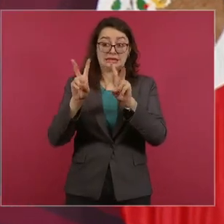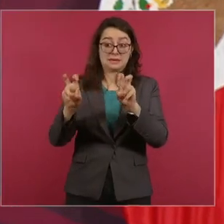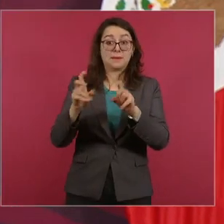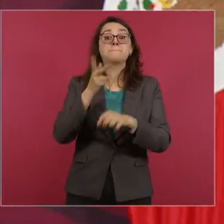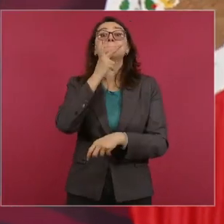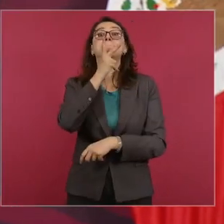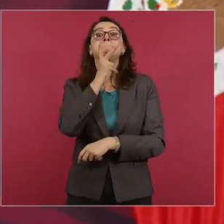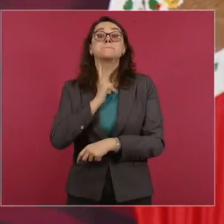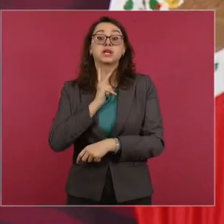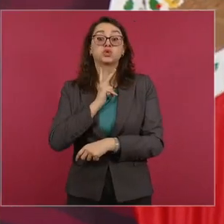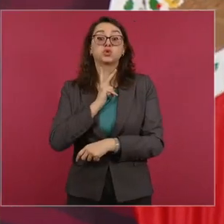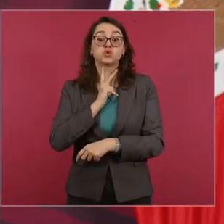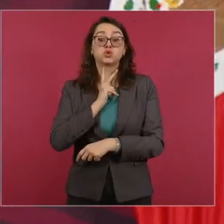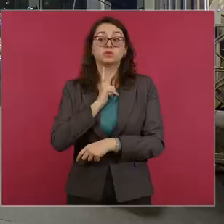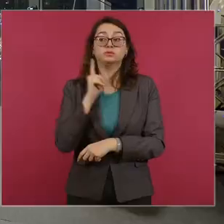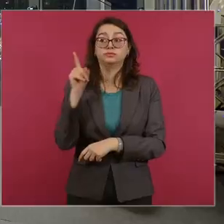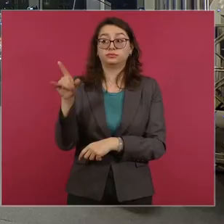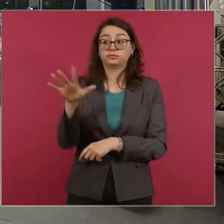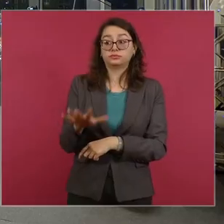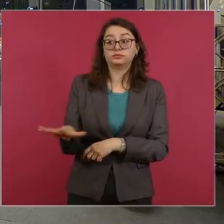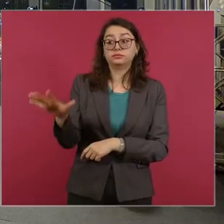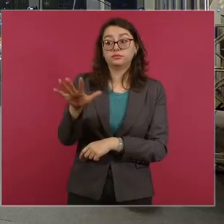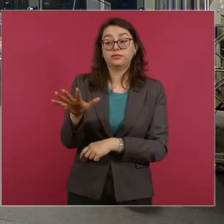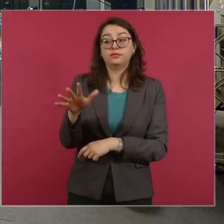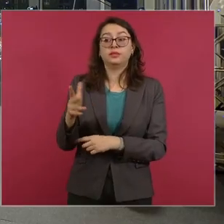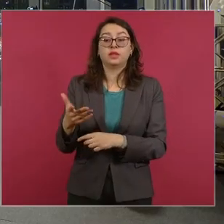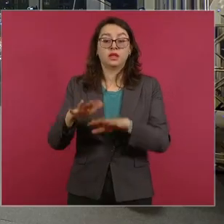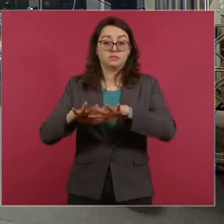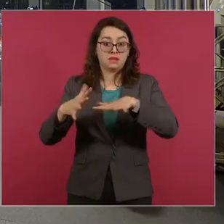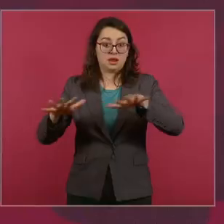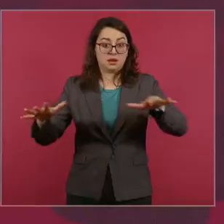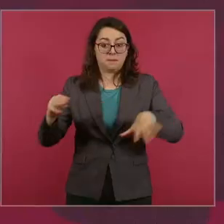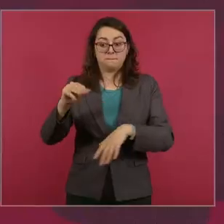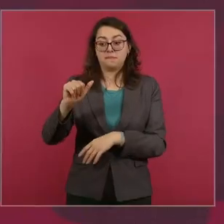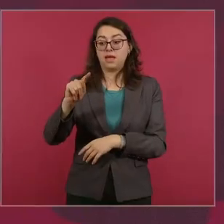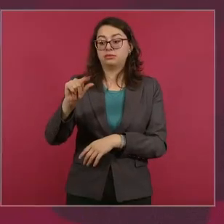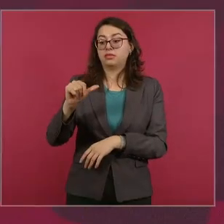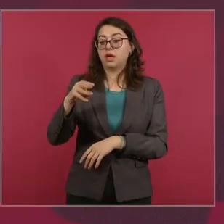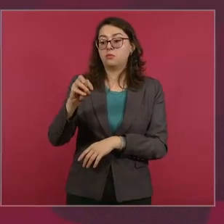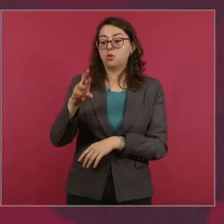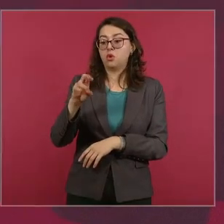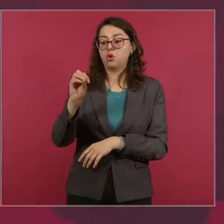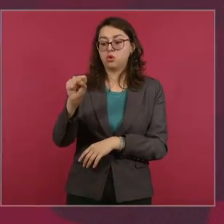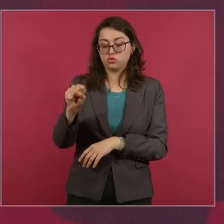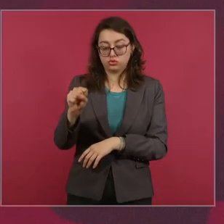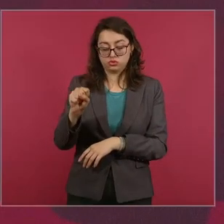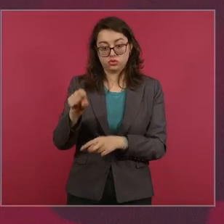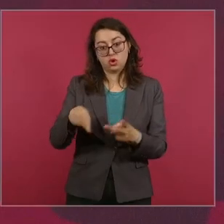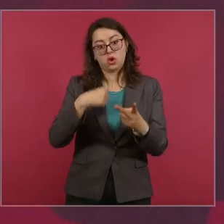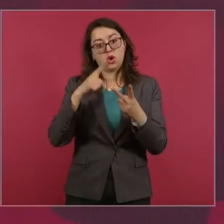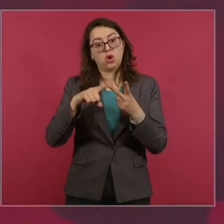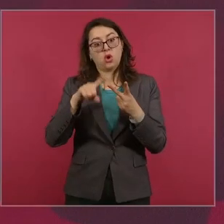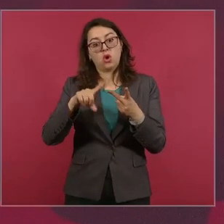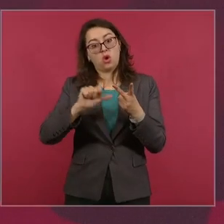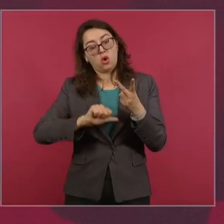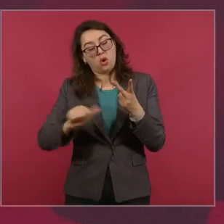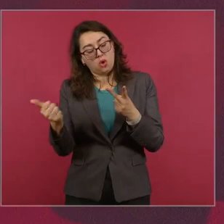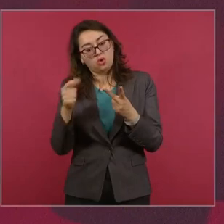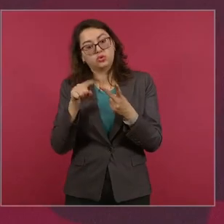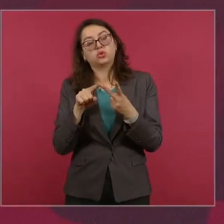Matamoros y otro de